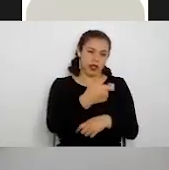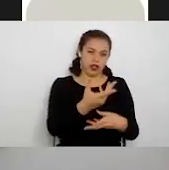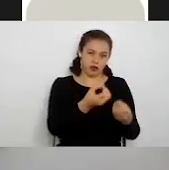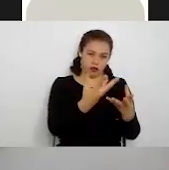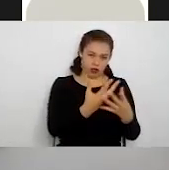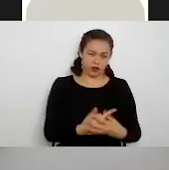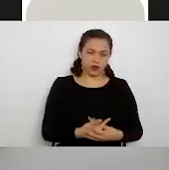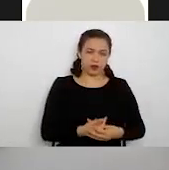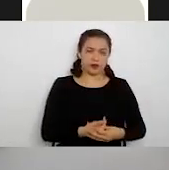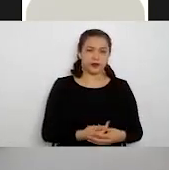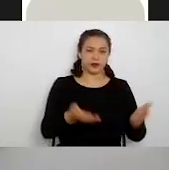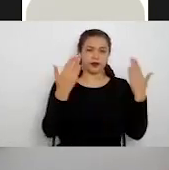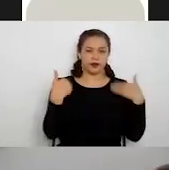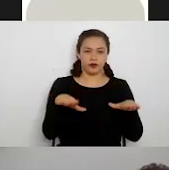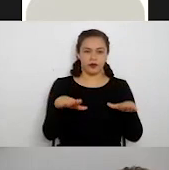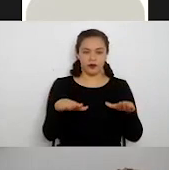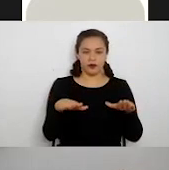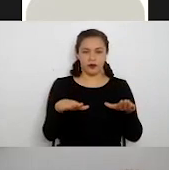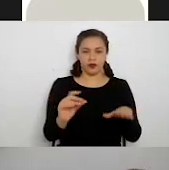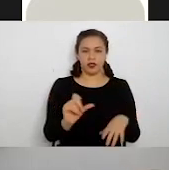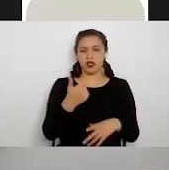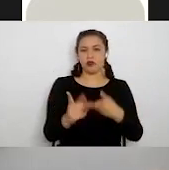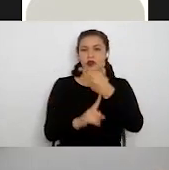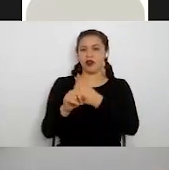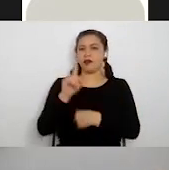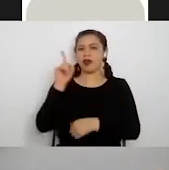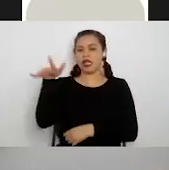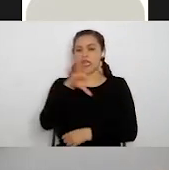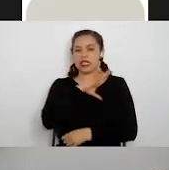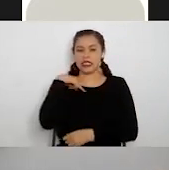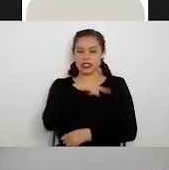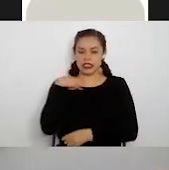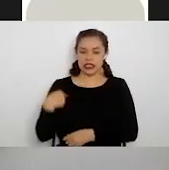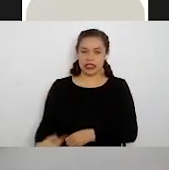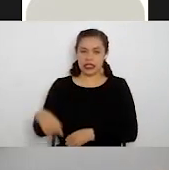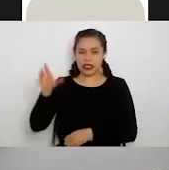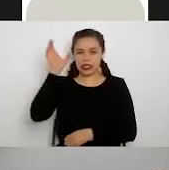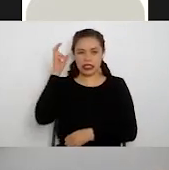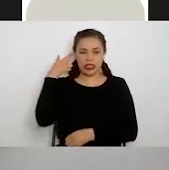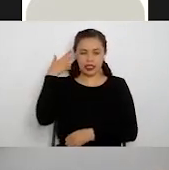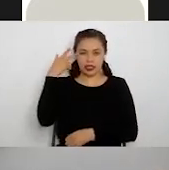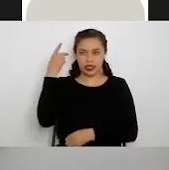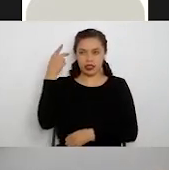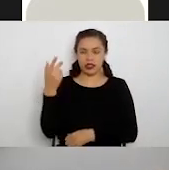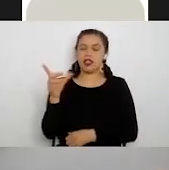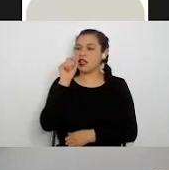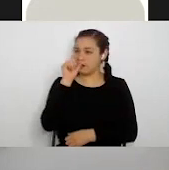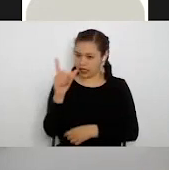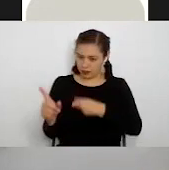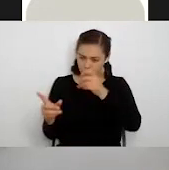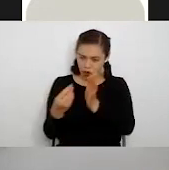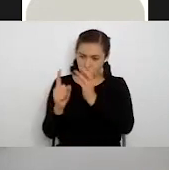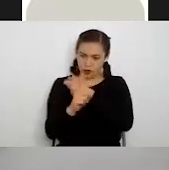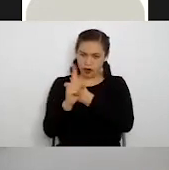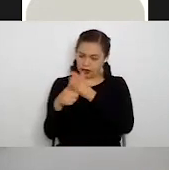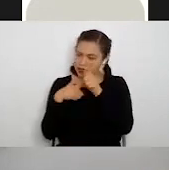es el problema de China, que comentaba también, que sigue teniendo problemas, que